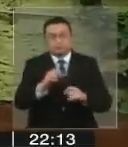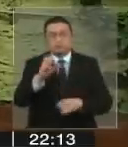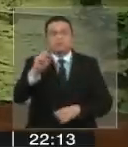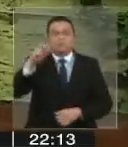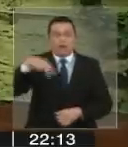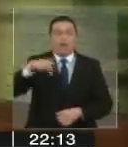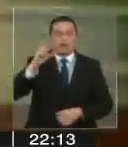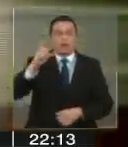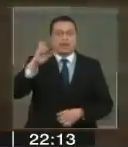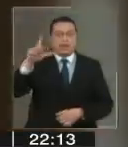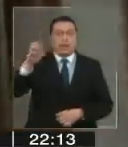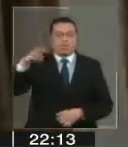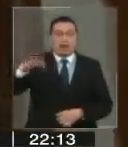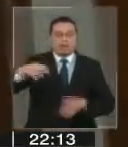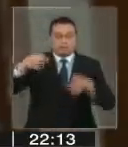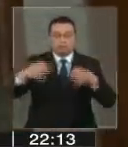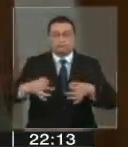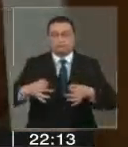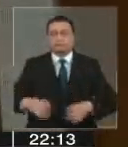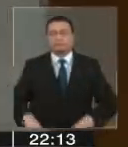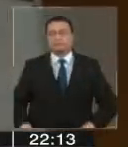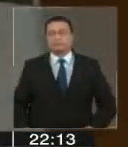un Angelman de libro.